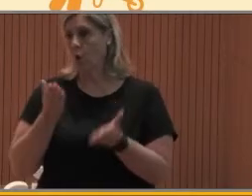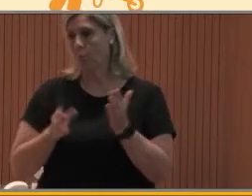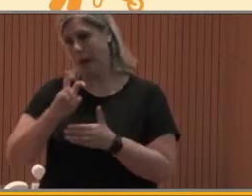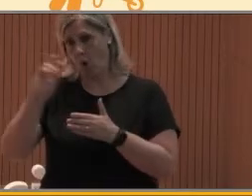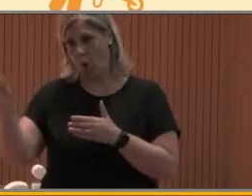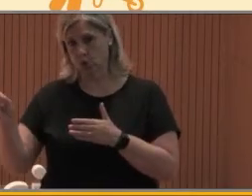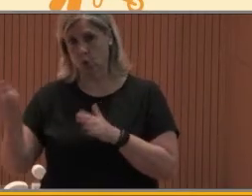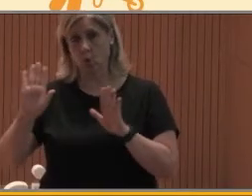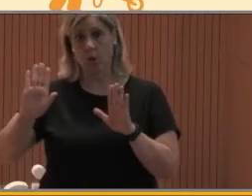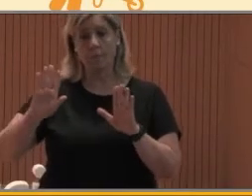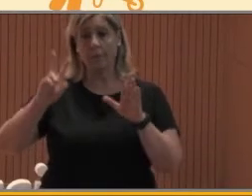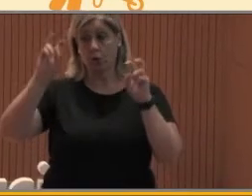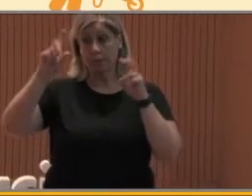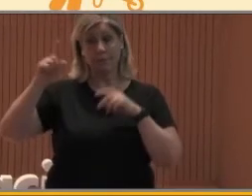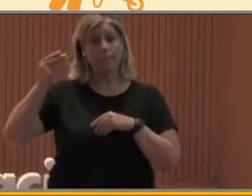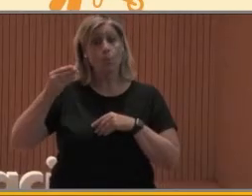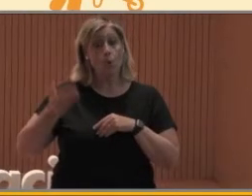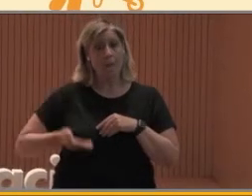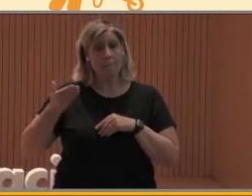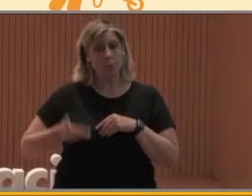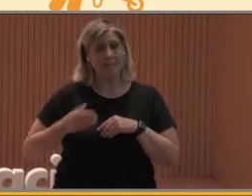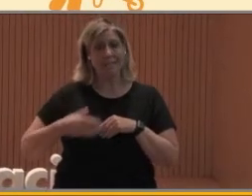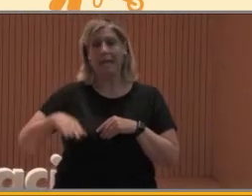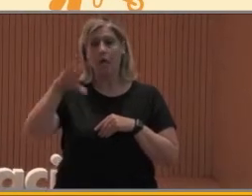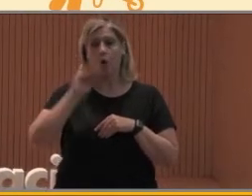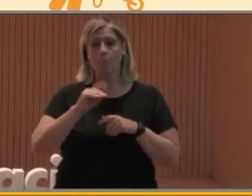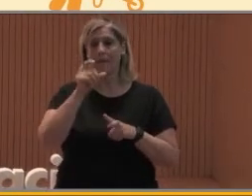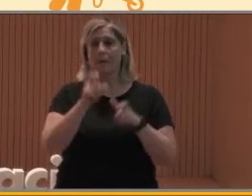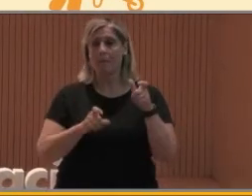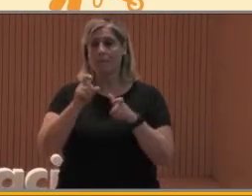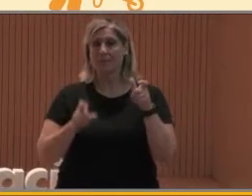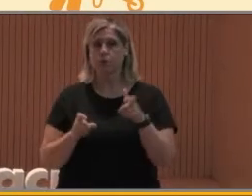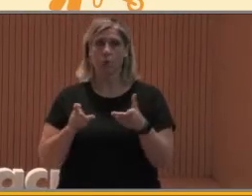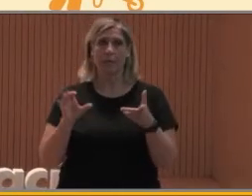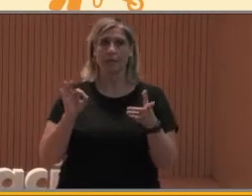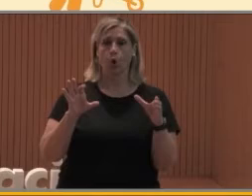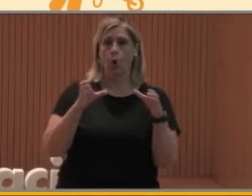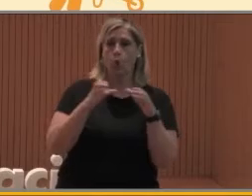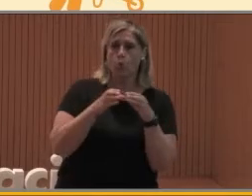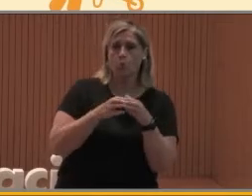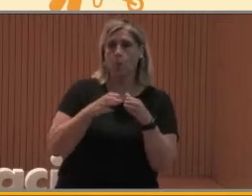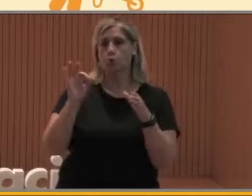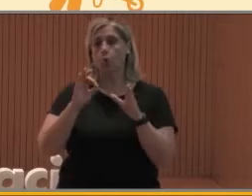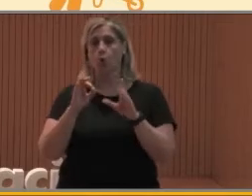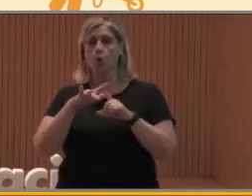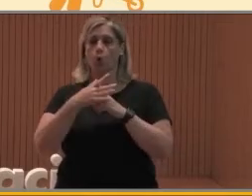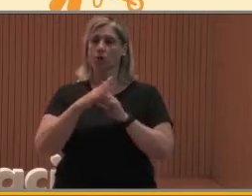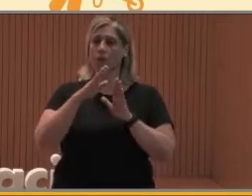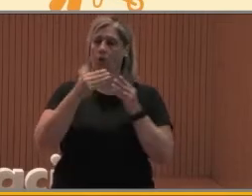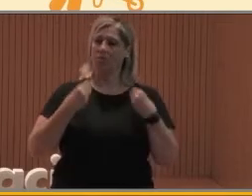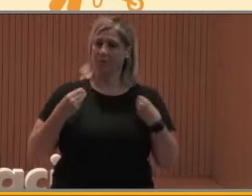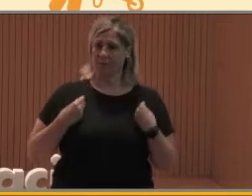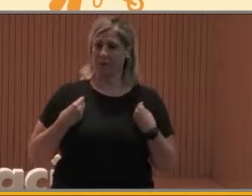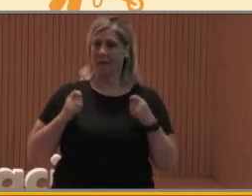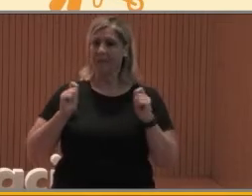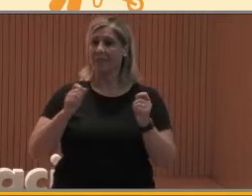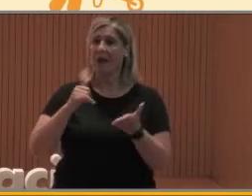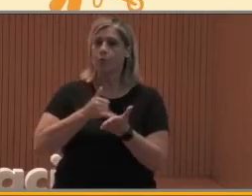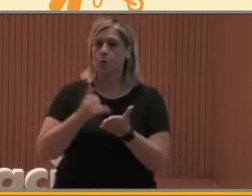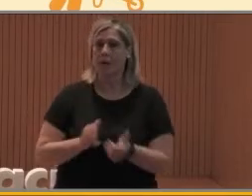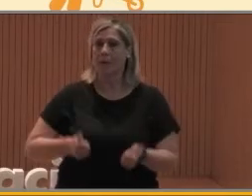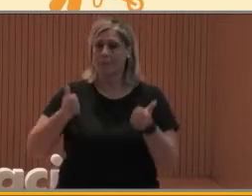importante en este tema comprender cuáles son las personas y los grupos y las condiciones de vida que los hacen más vulnerables,